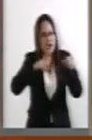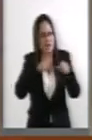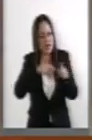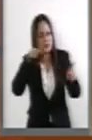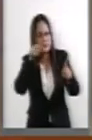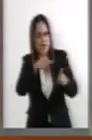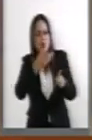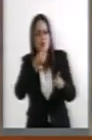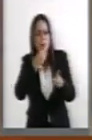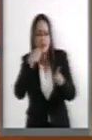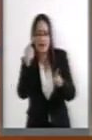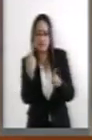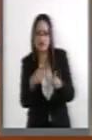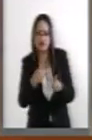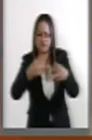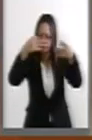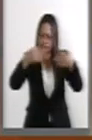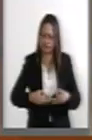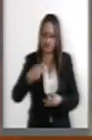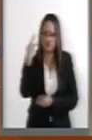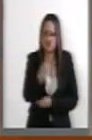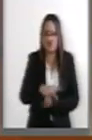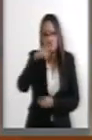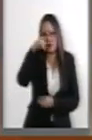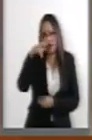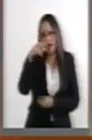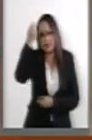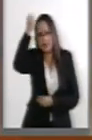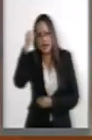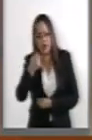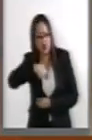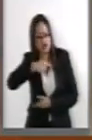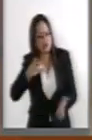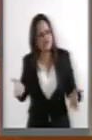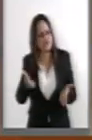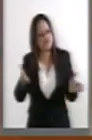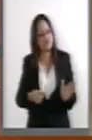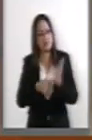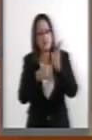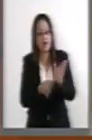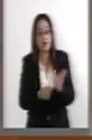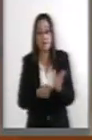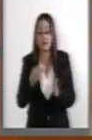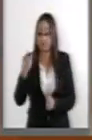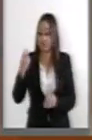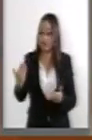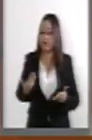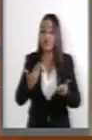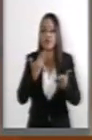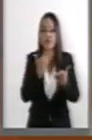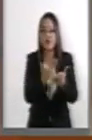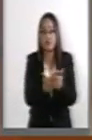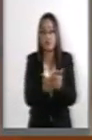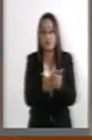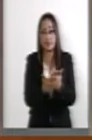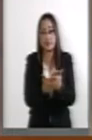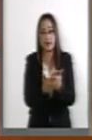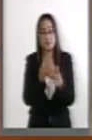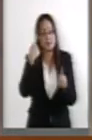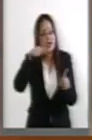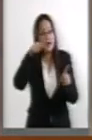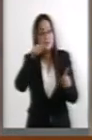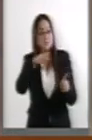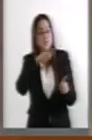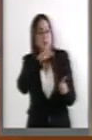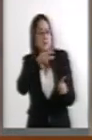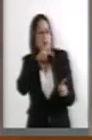comida tradicional, la comida originaria que estamos promoviendo. Esta propuesta mejorará